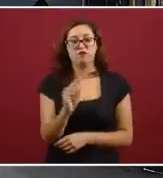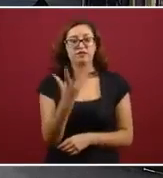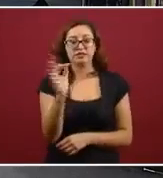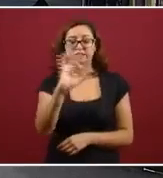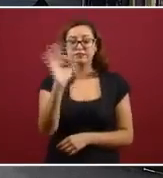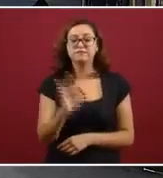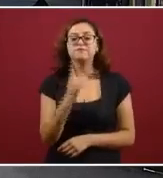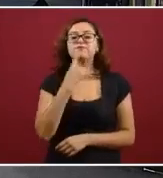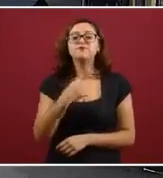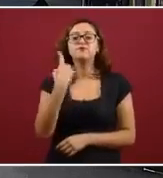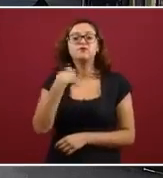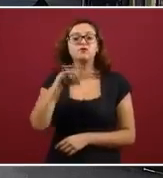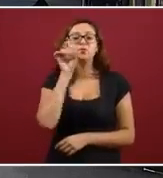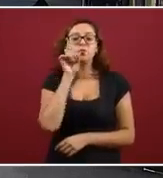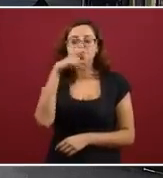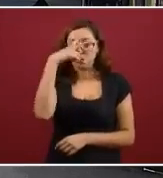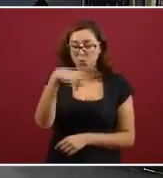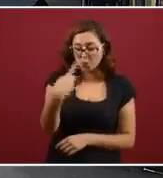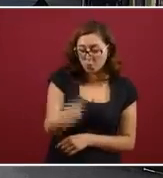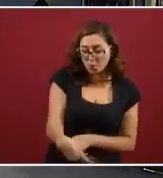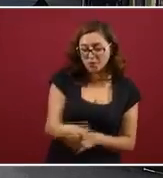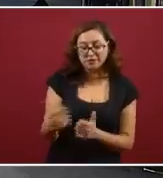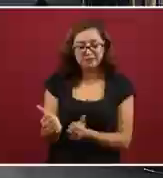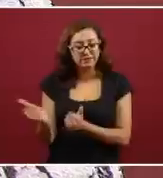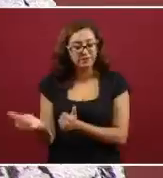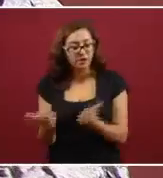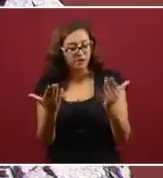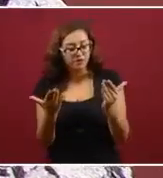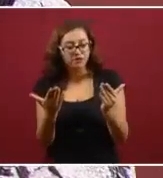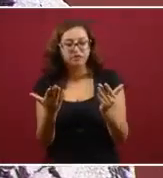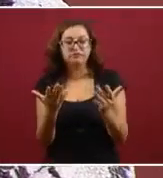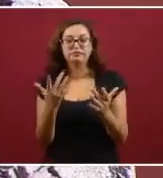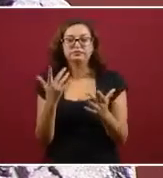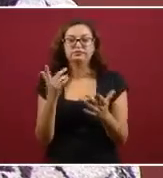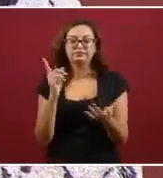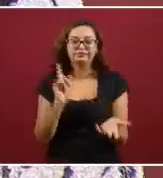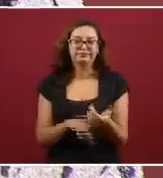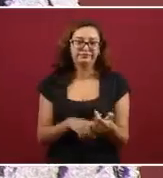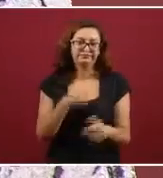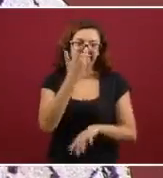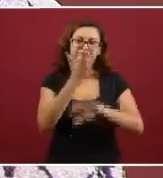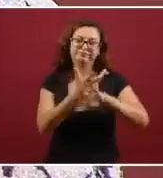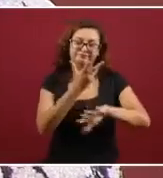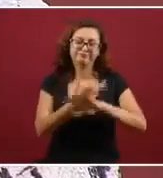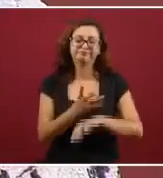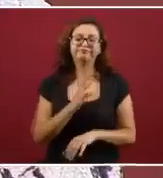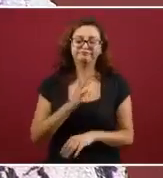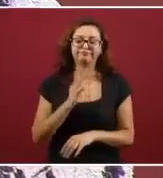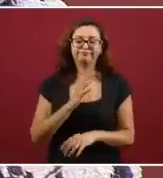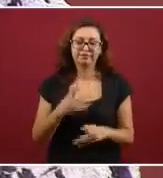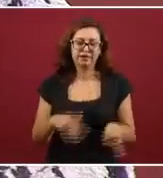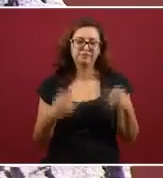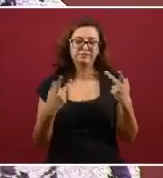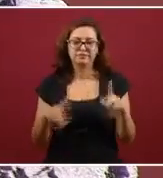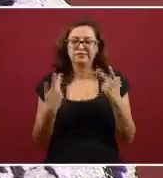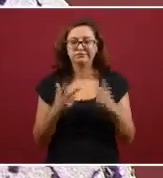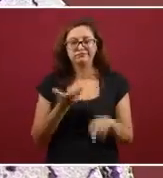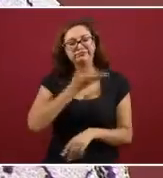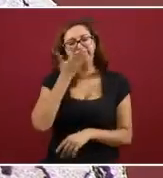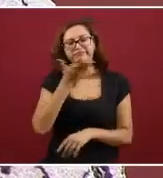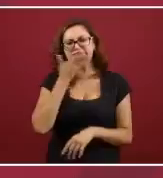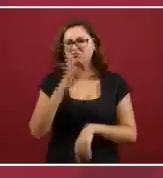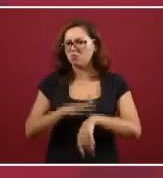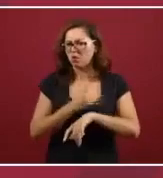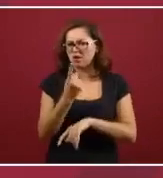del jitomate mexicano que se exporta encuentra su mercado en los Estados Unidos. ¿Y por qué esta enorme